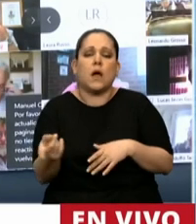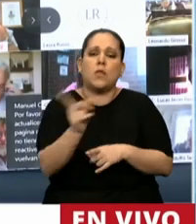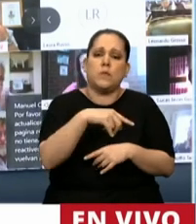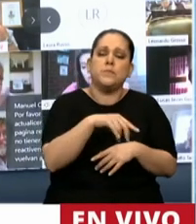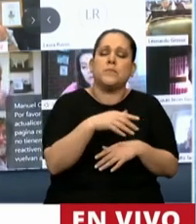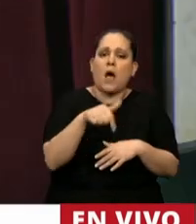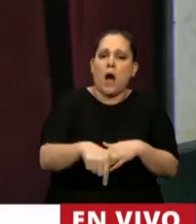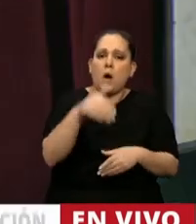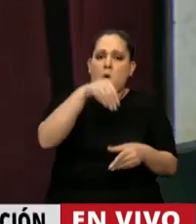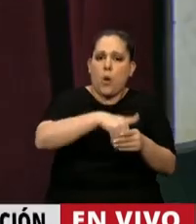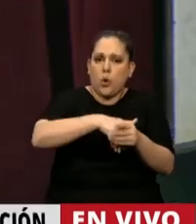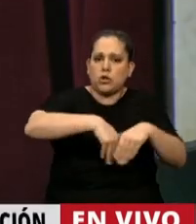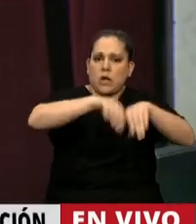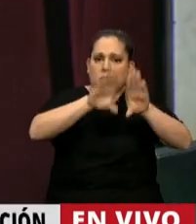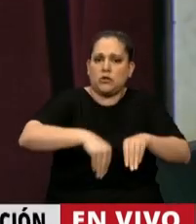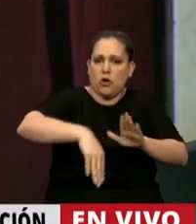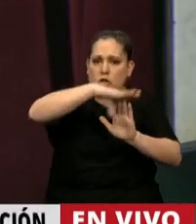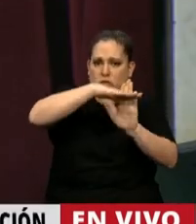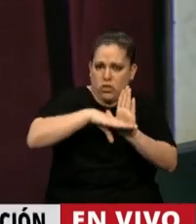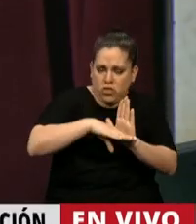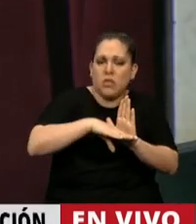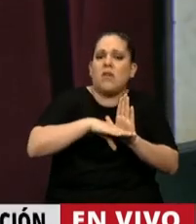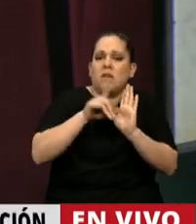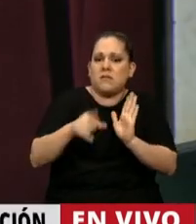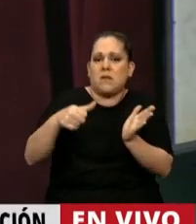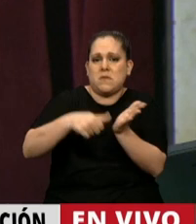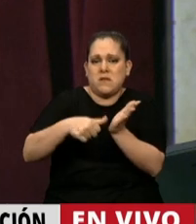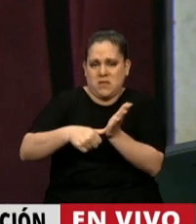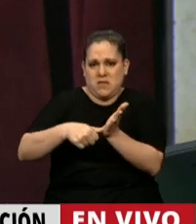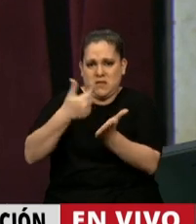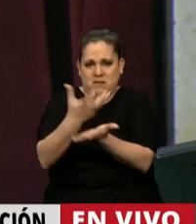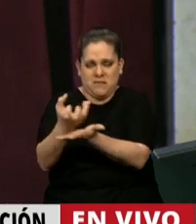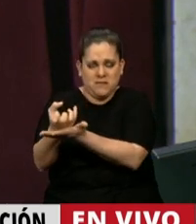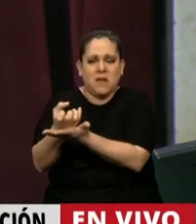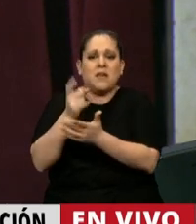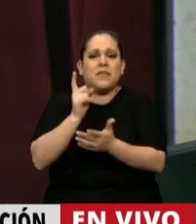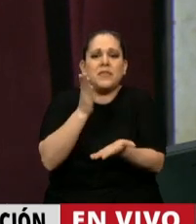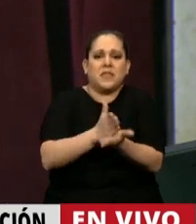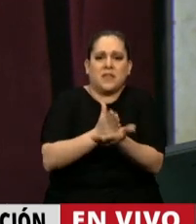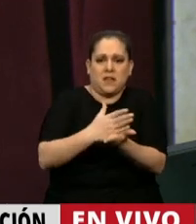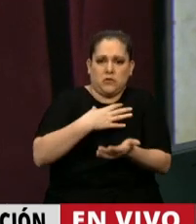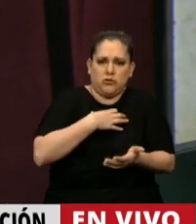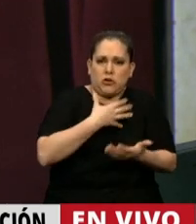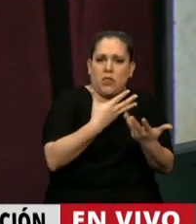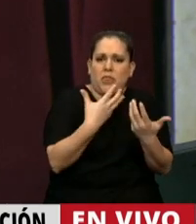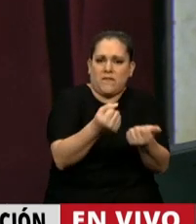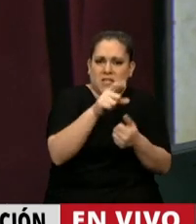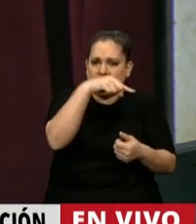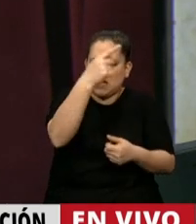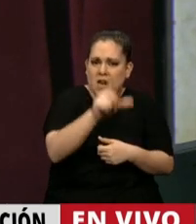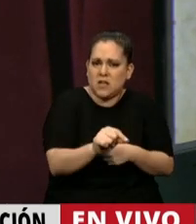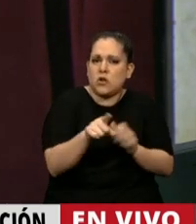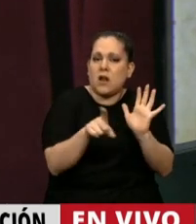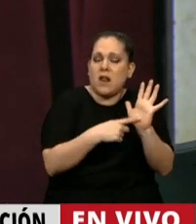se va a votar en general y en particular el dictamen de la Comisión de Defensa Nacional recaído en el proyecto de ley por el que